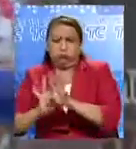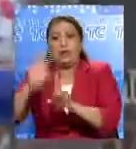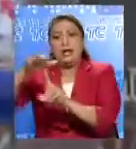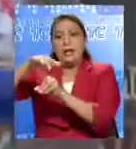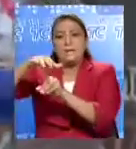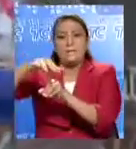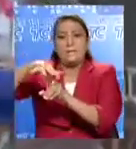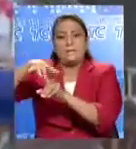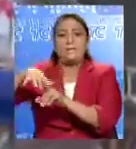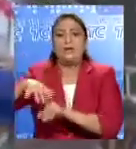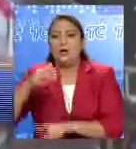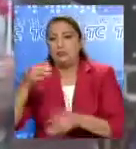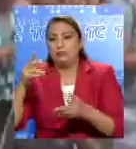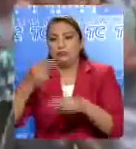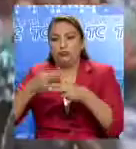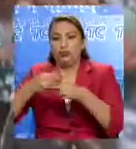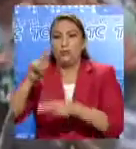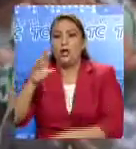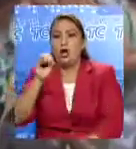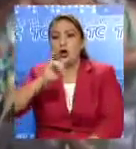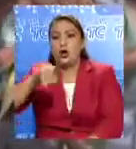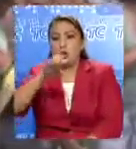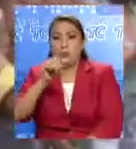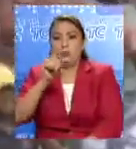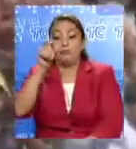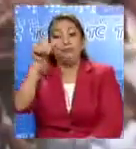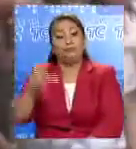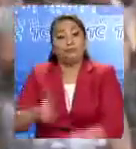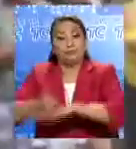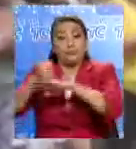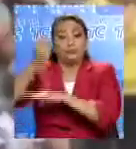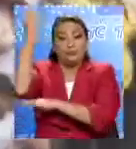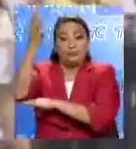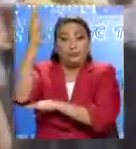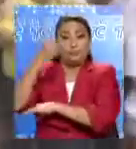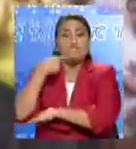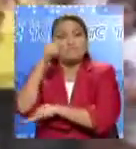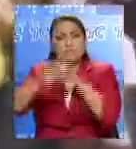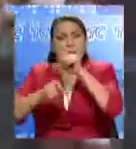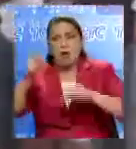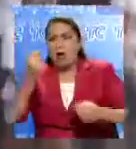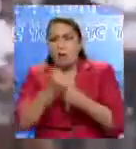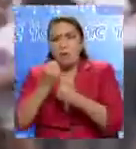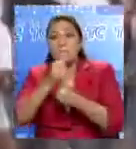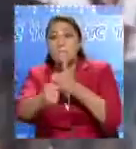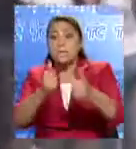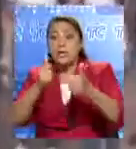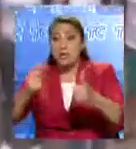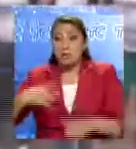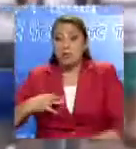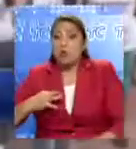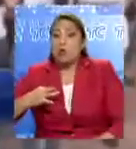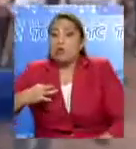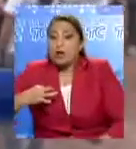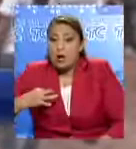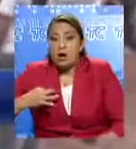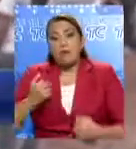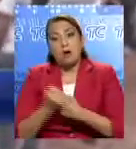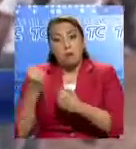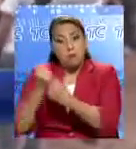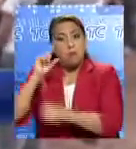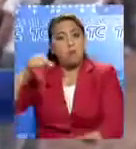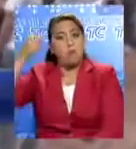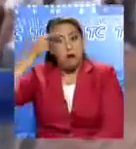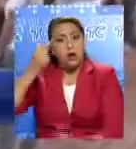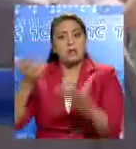Puyo. Martín Quito, gobernador de la provincia, dijo que la participación de quienes respaldaron al gobierno fue voluntaria, contrario a lo expresado por sectores de la